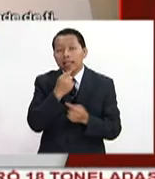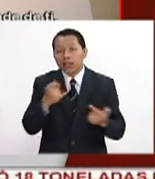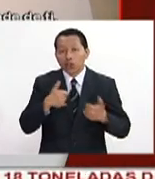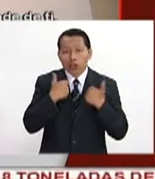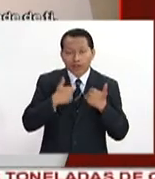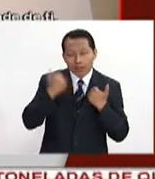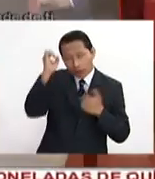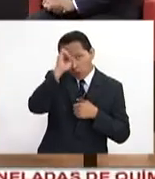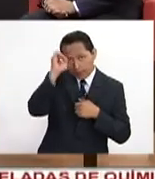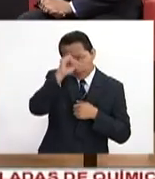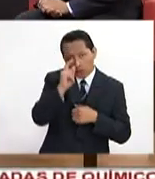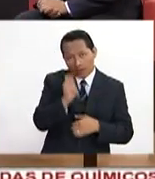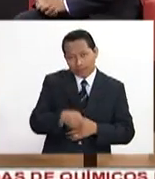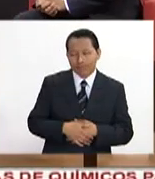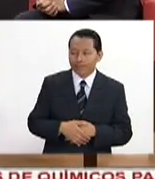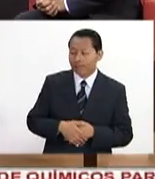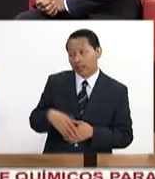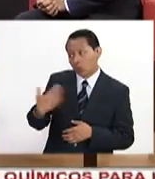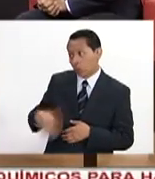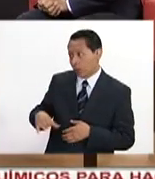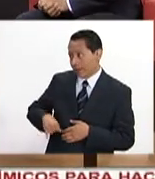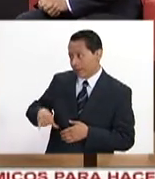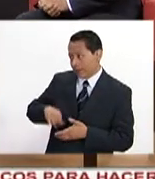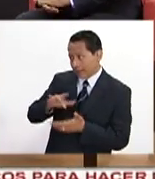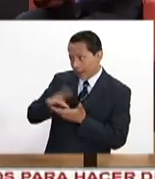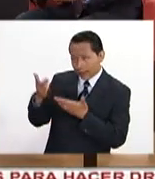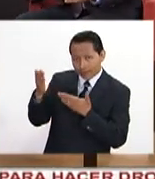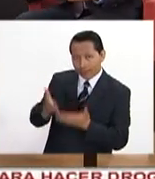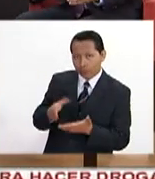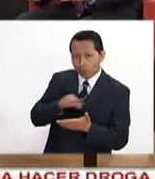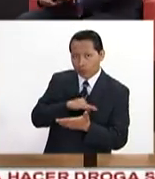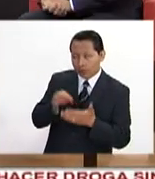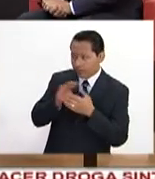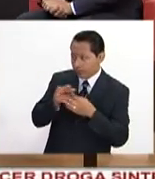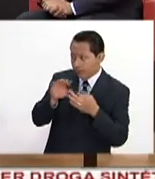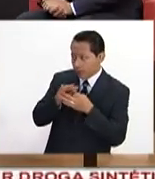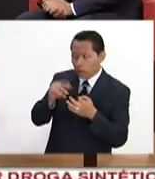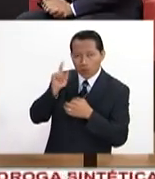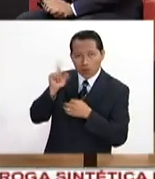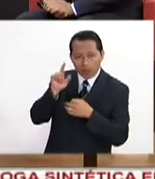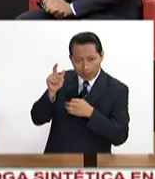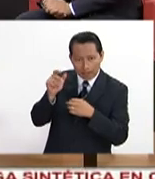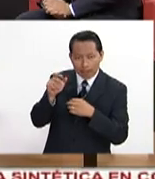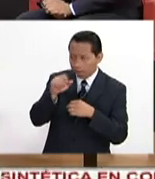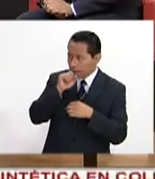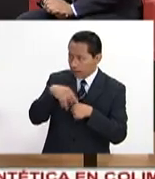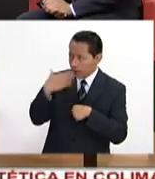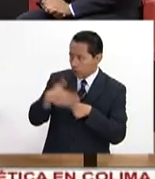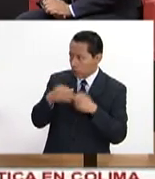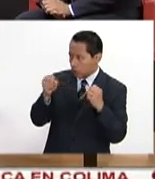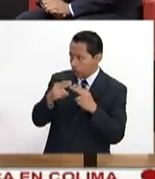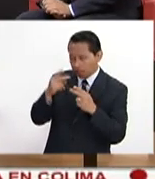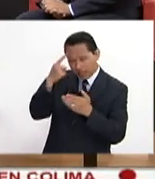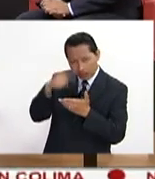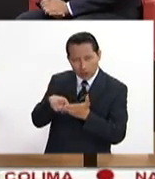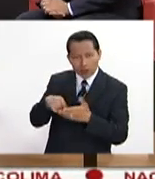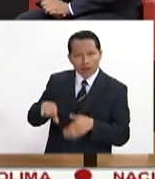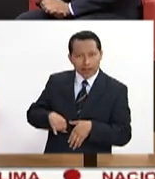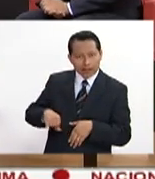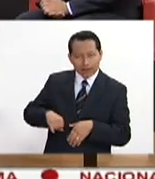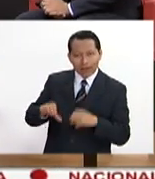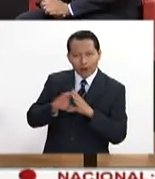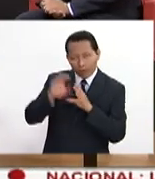muy interesante. Muchísimas gracias por estar con nosotros una vez más, poder compartir. Los esperaremos con los resultados. Creo que va a ser muy interesante qué es lo